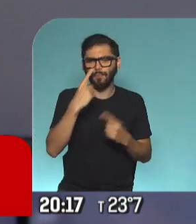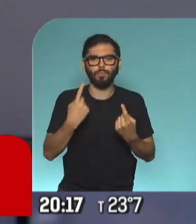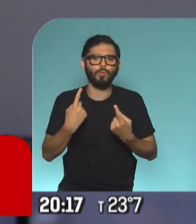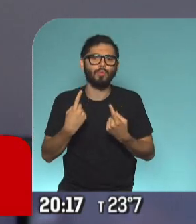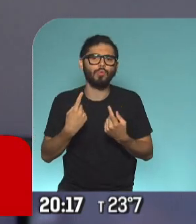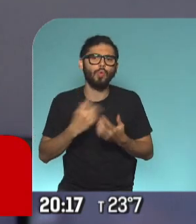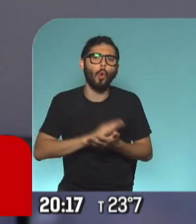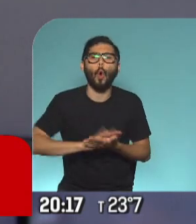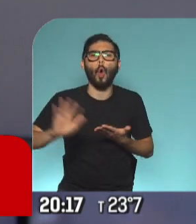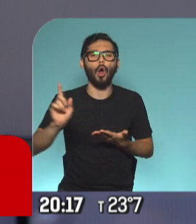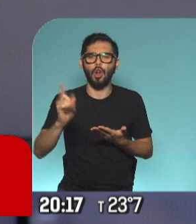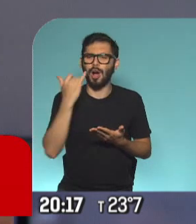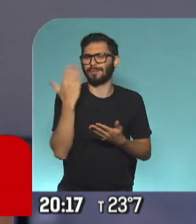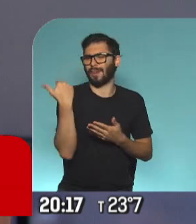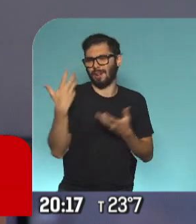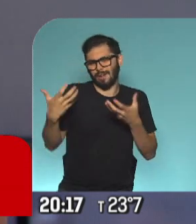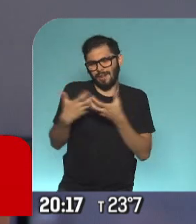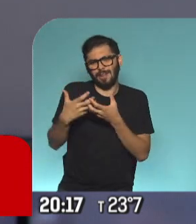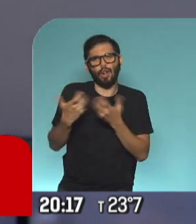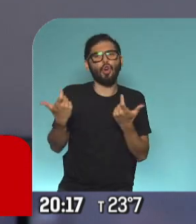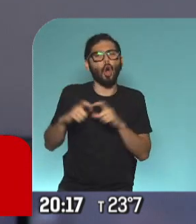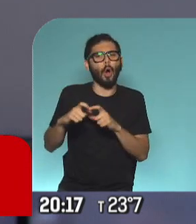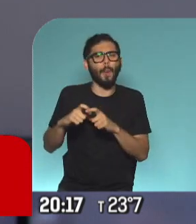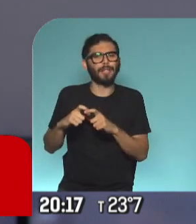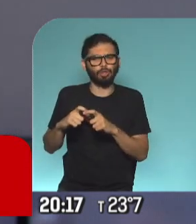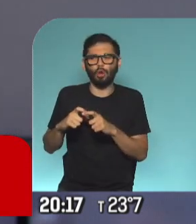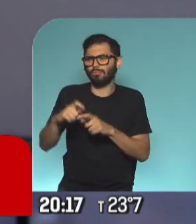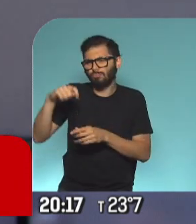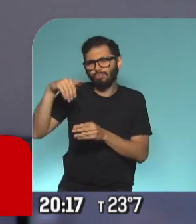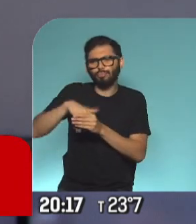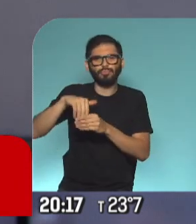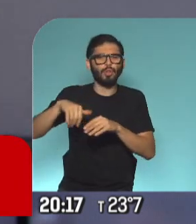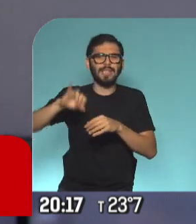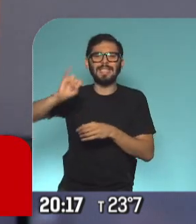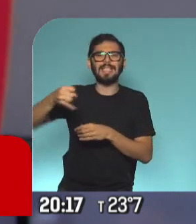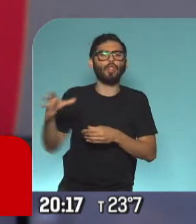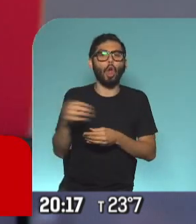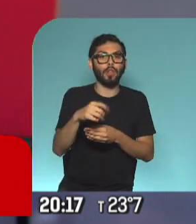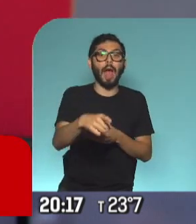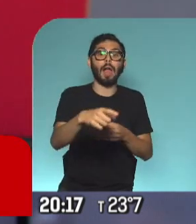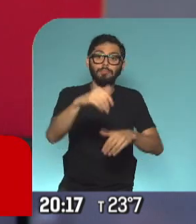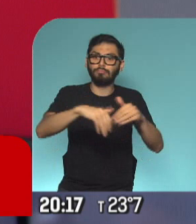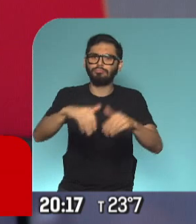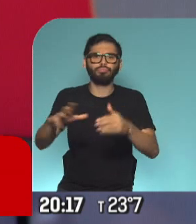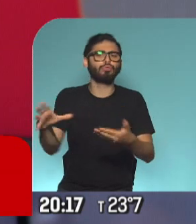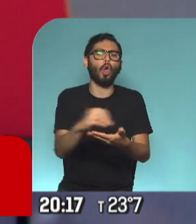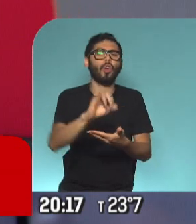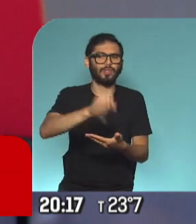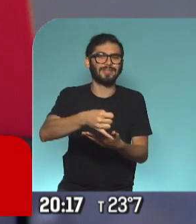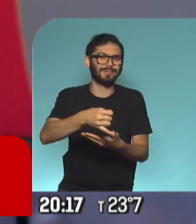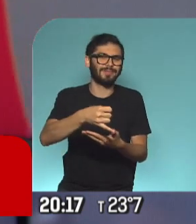ya había tenido dictamen de comisión también por unanimidad, pero se aprobó por unanimidad. Claro, en todo caso la novedad